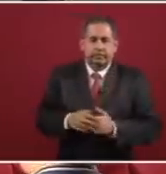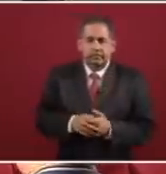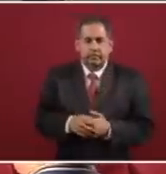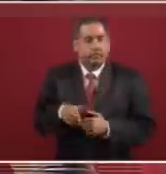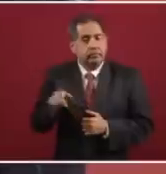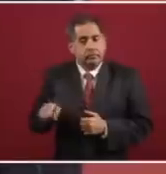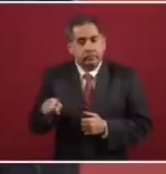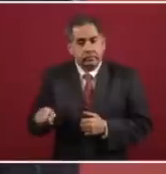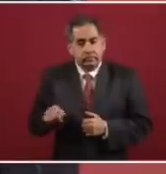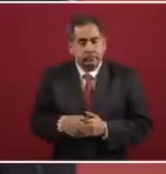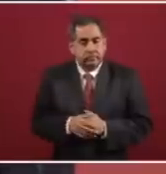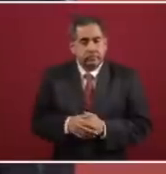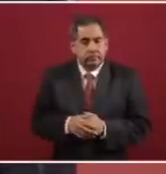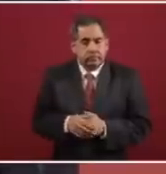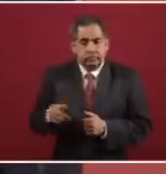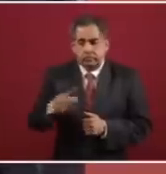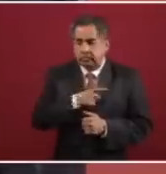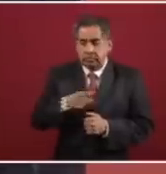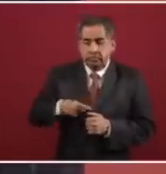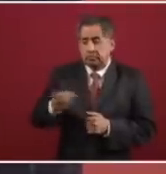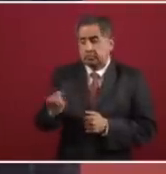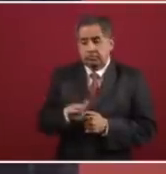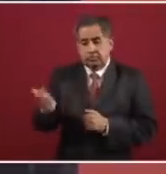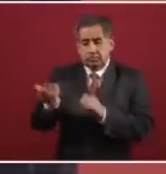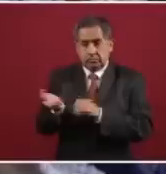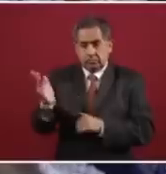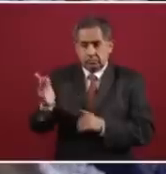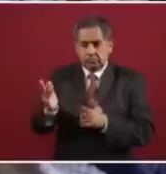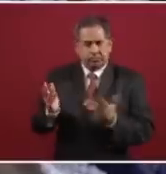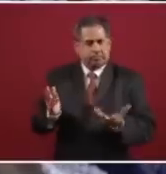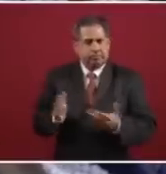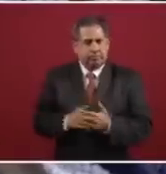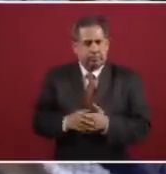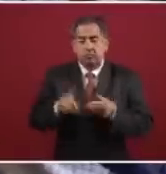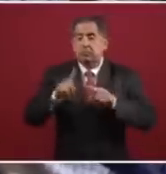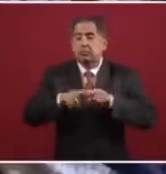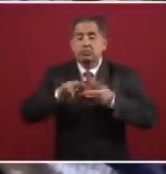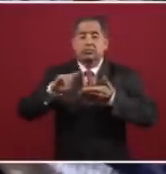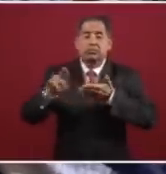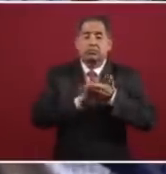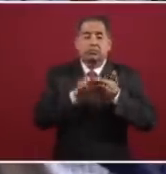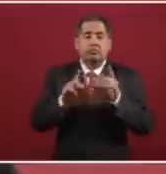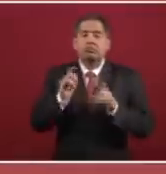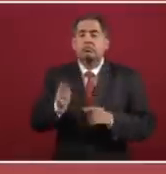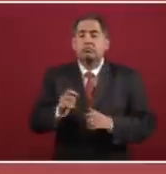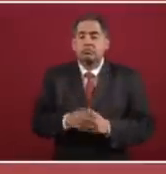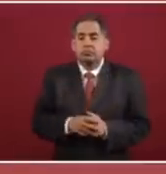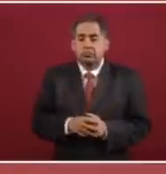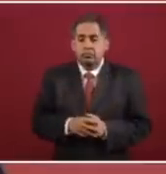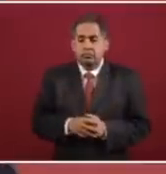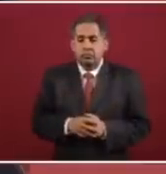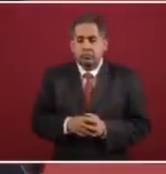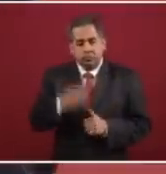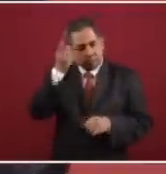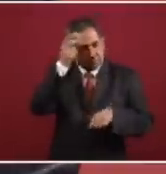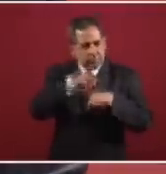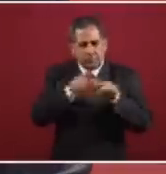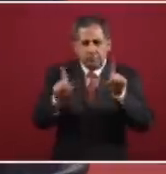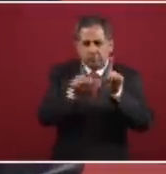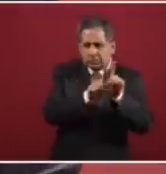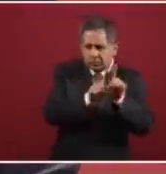que estaba despedido. Y el que firmaba era un director